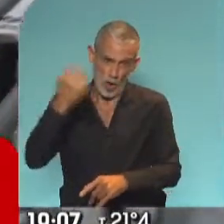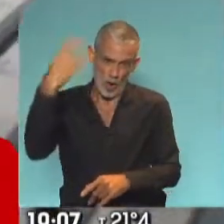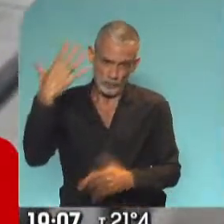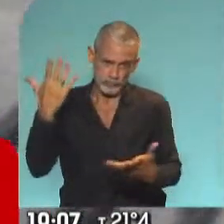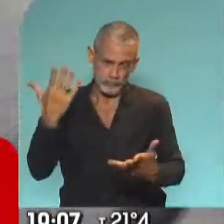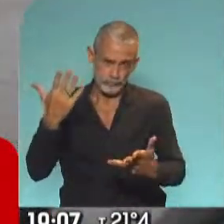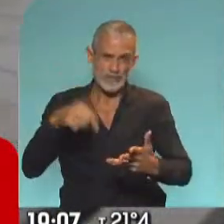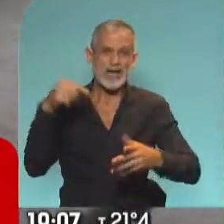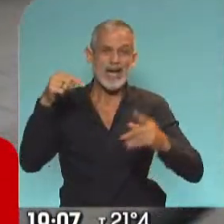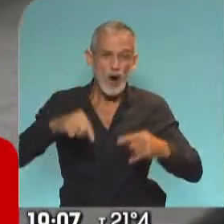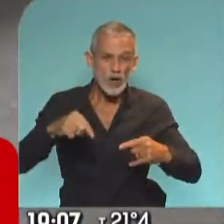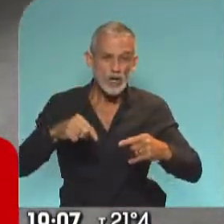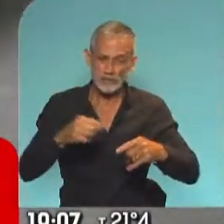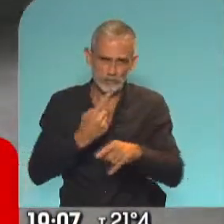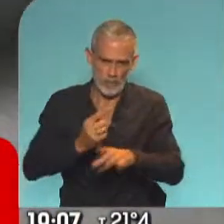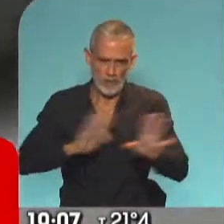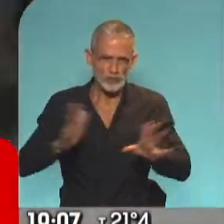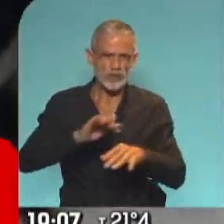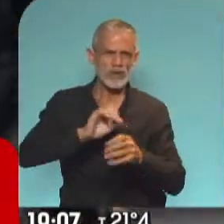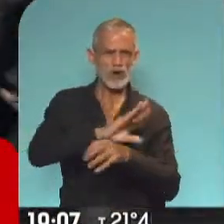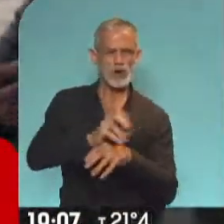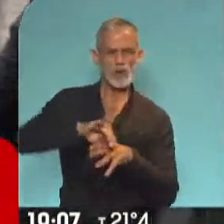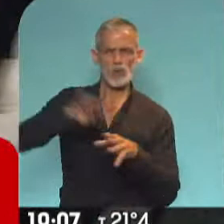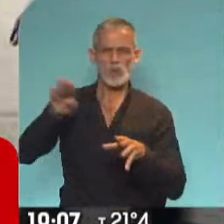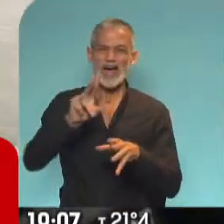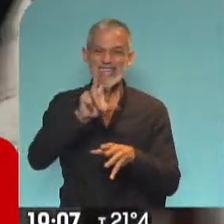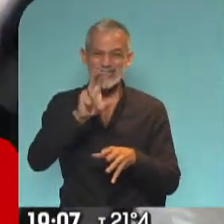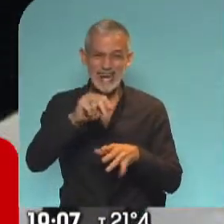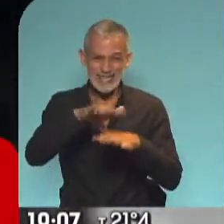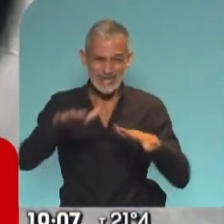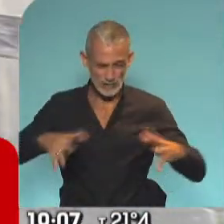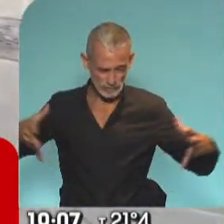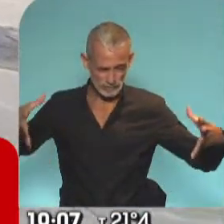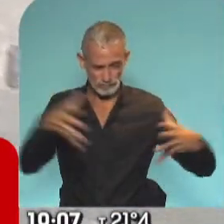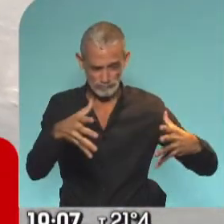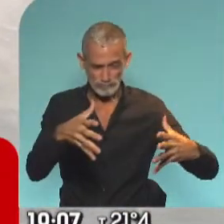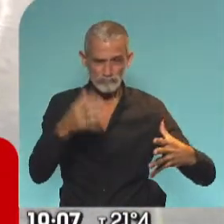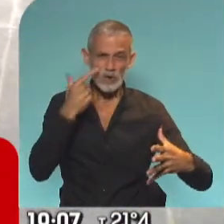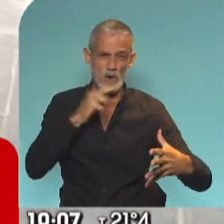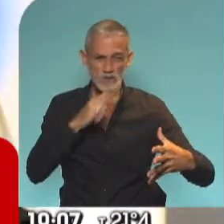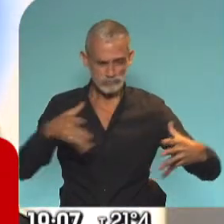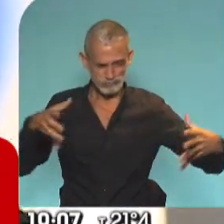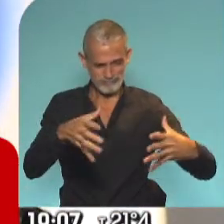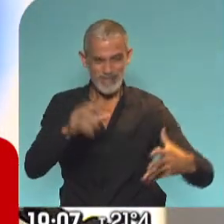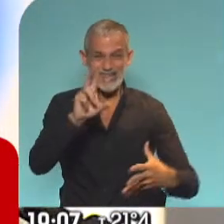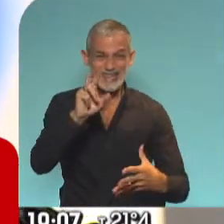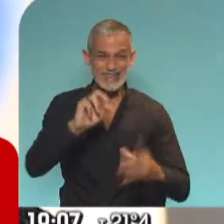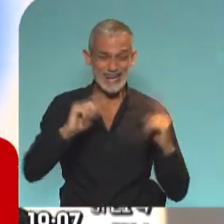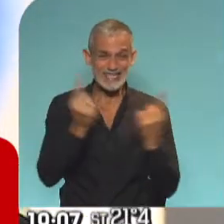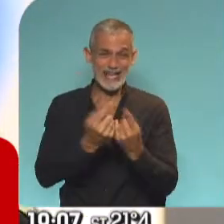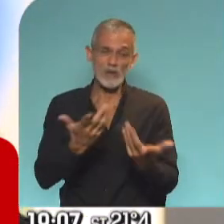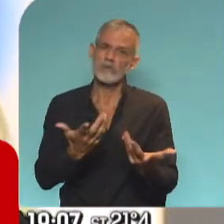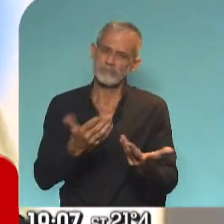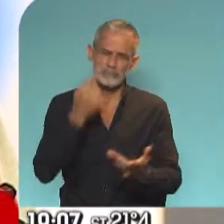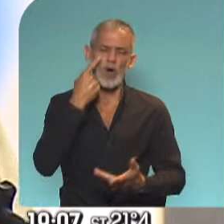Hoy es imposible pensar en aulas de 30 pibes y pibas, teniendo en cuenta, nosotros conocemos